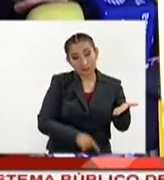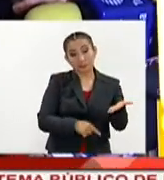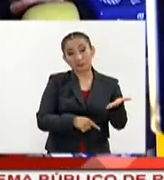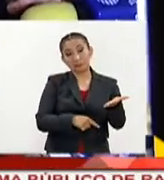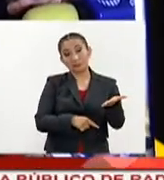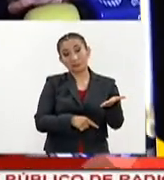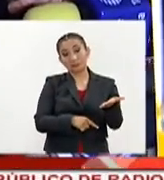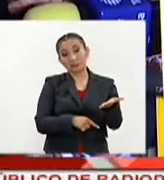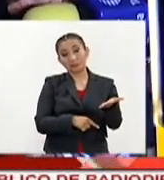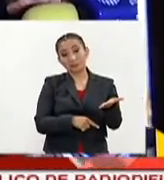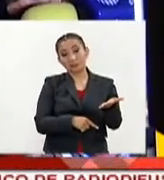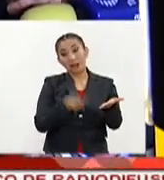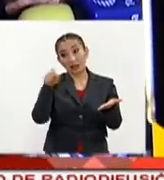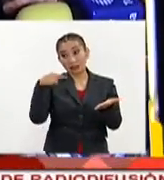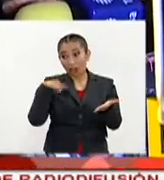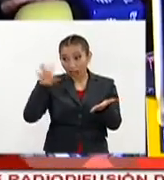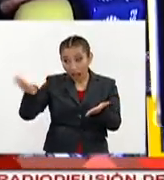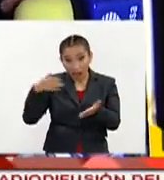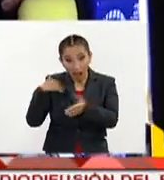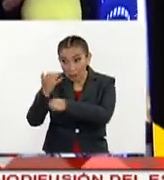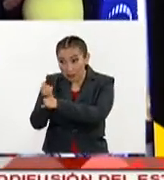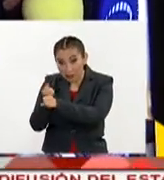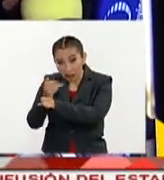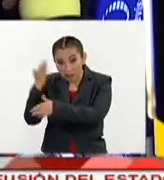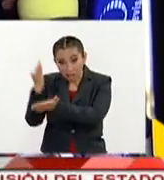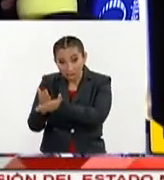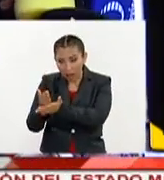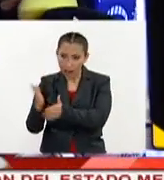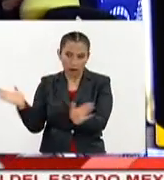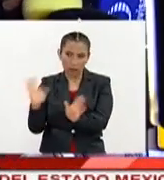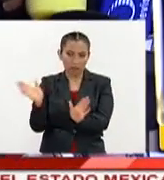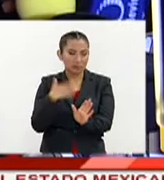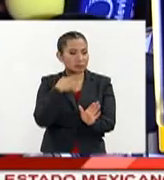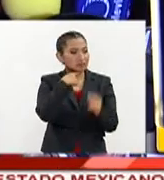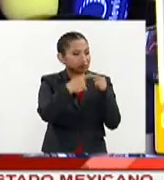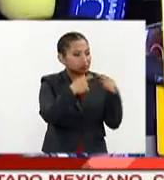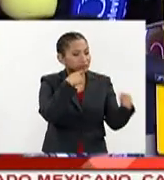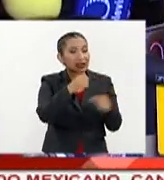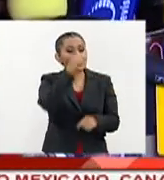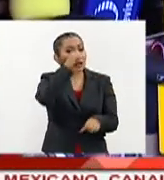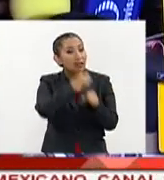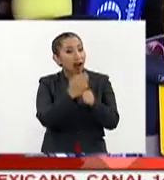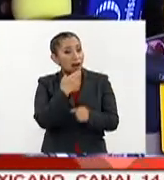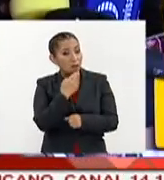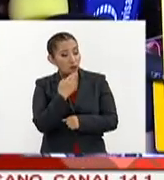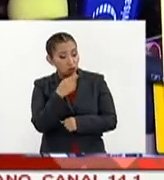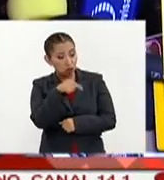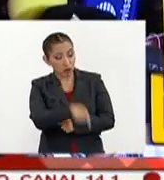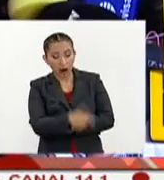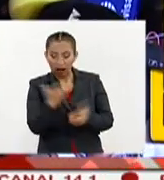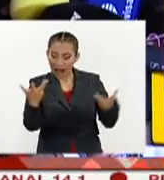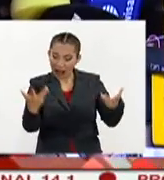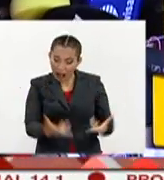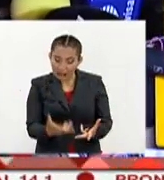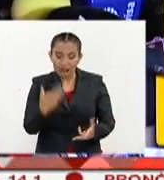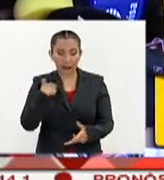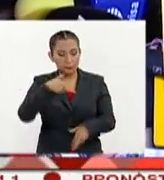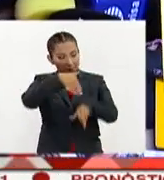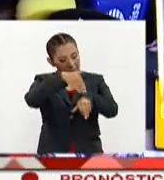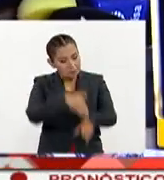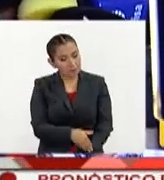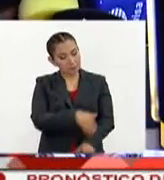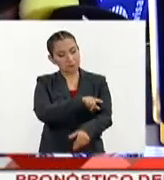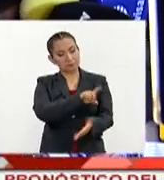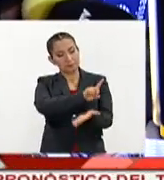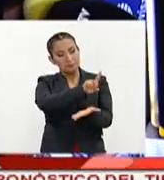esta suspensión definitiva y la Secretaría de la Función Pública actuará con apego